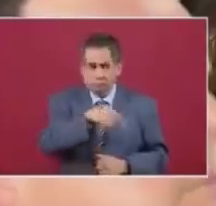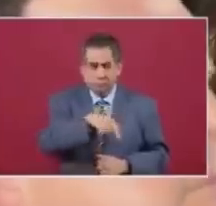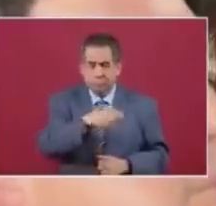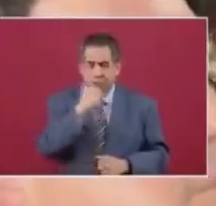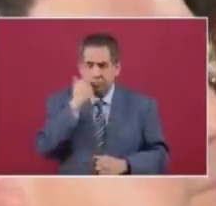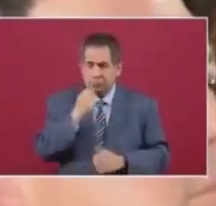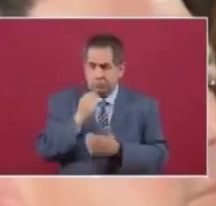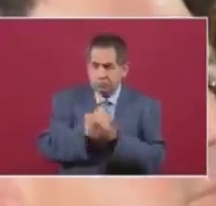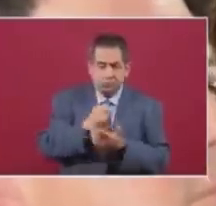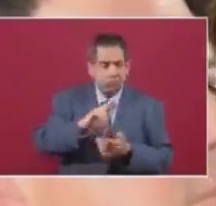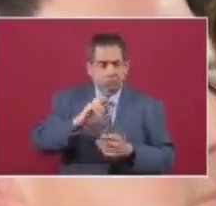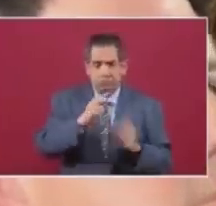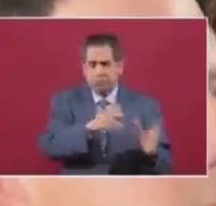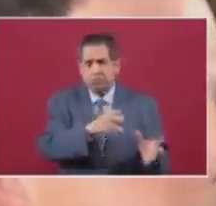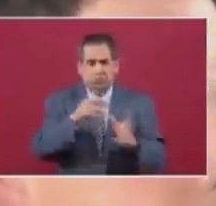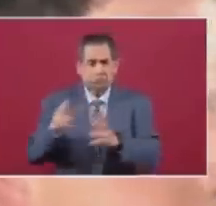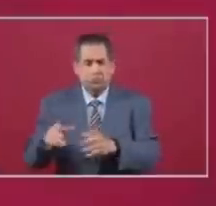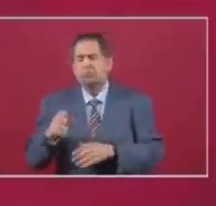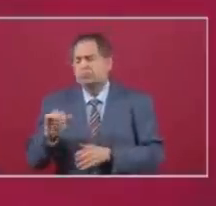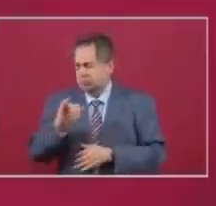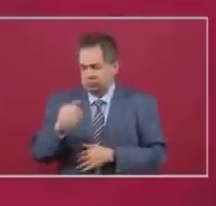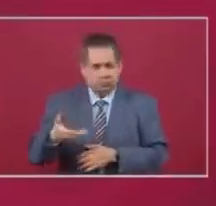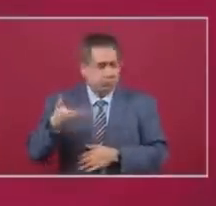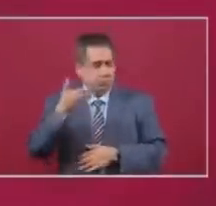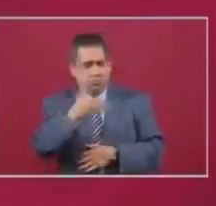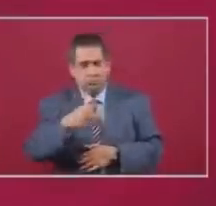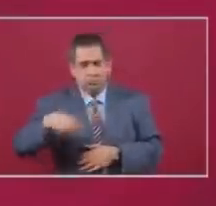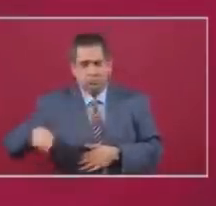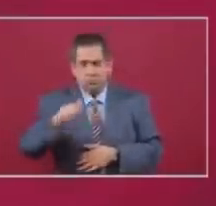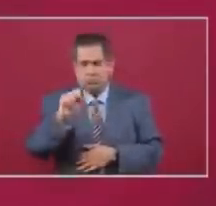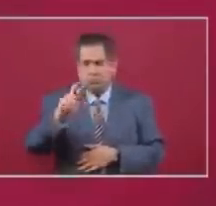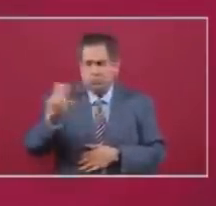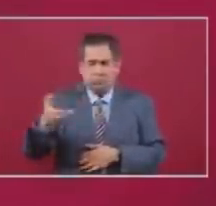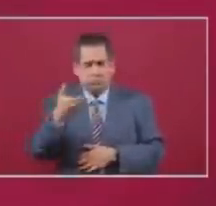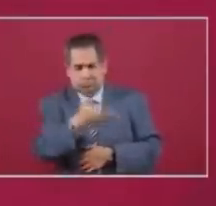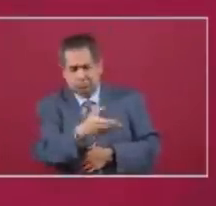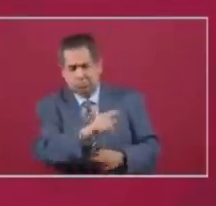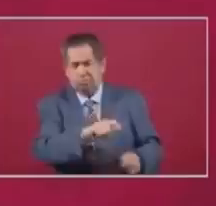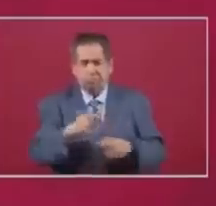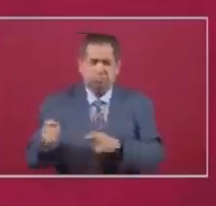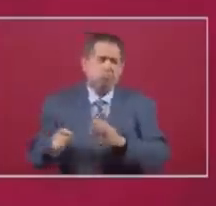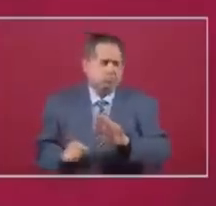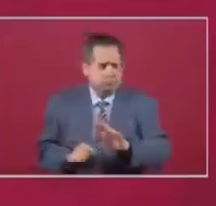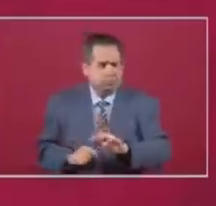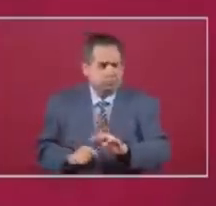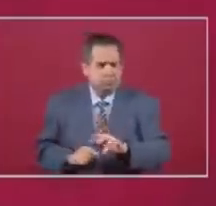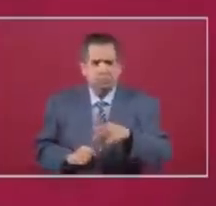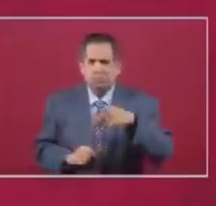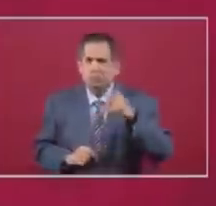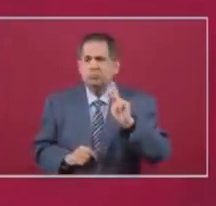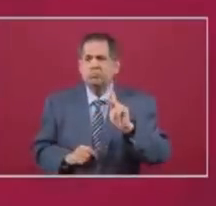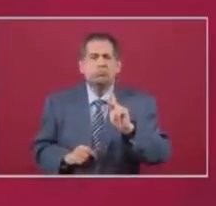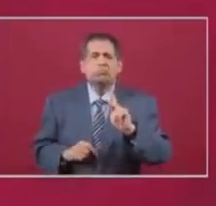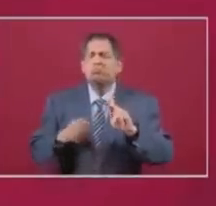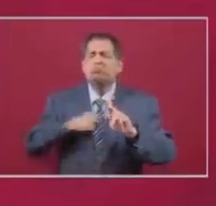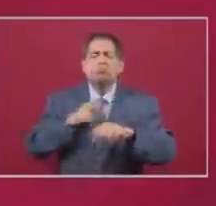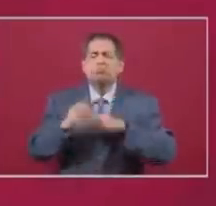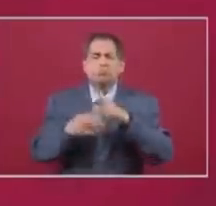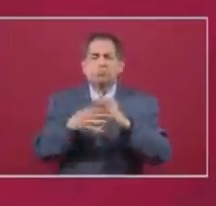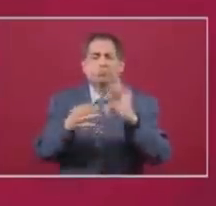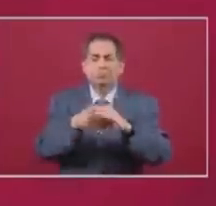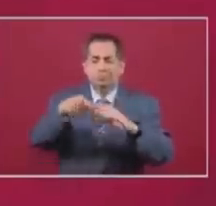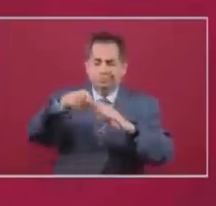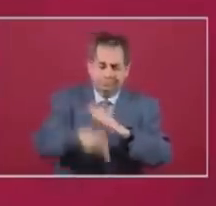las cámaras y el equipo? Lo que pidió la Cancillería mexicana. Pero no voy a abordar